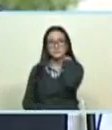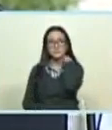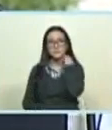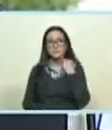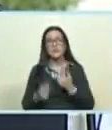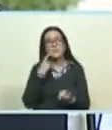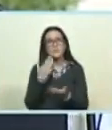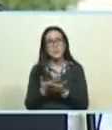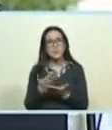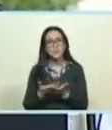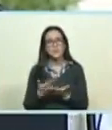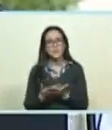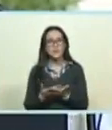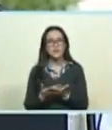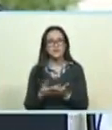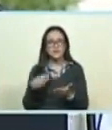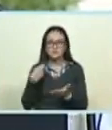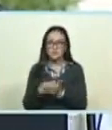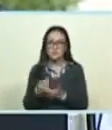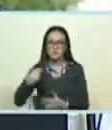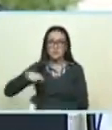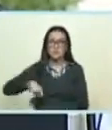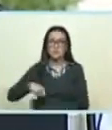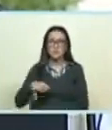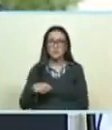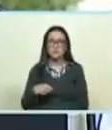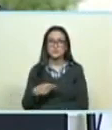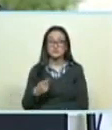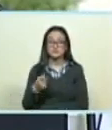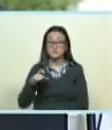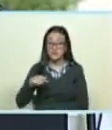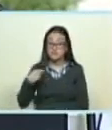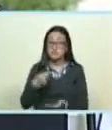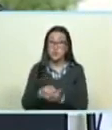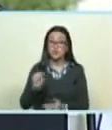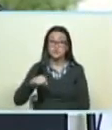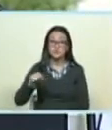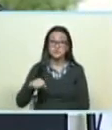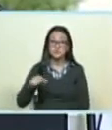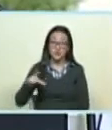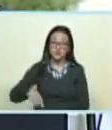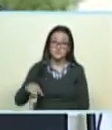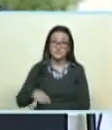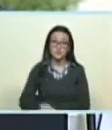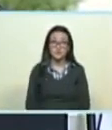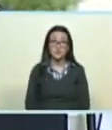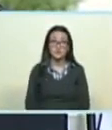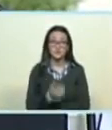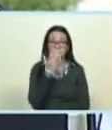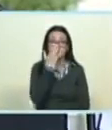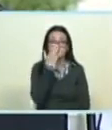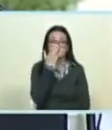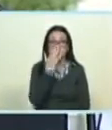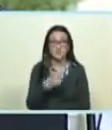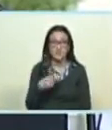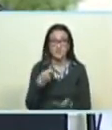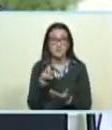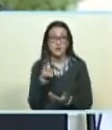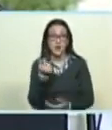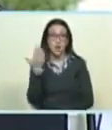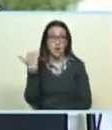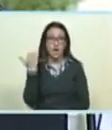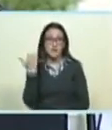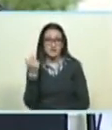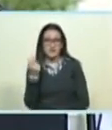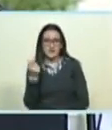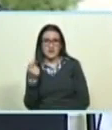para los recursos financieros, porque todo esto amerita financiamiento, inversión. Estos dineros antes se iban